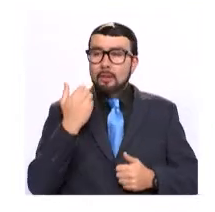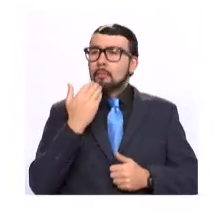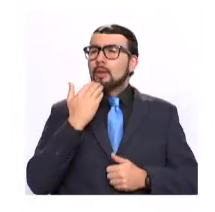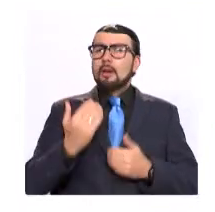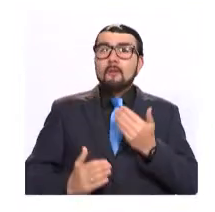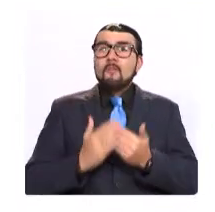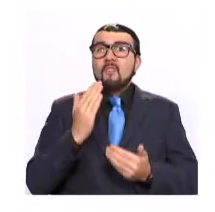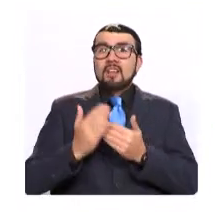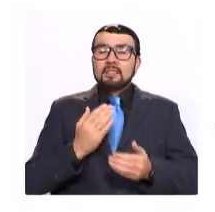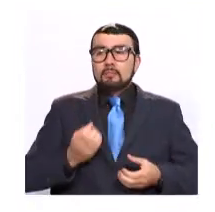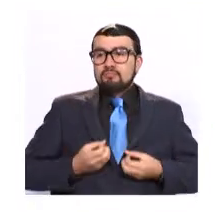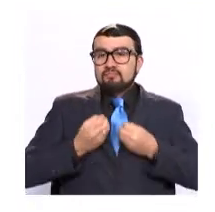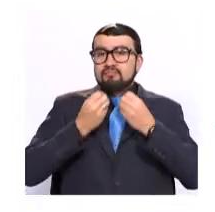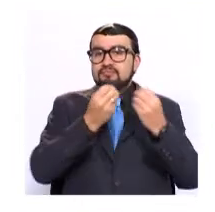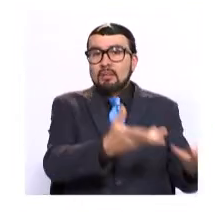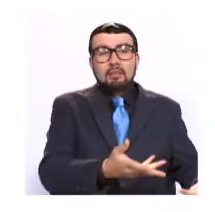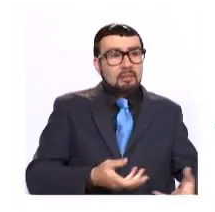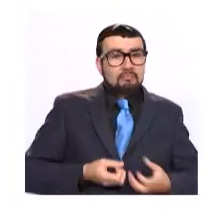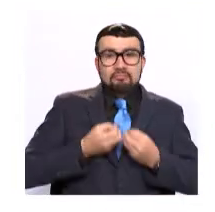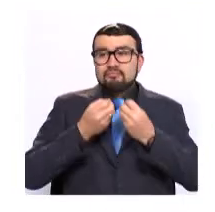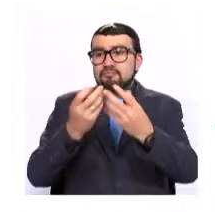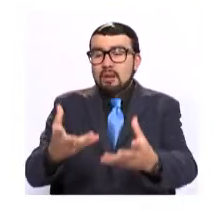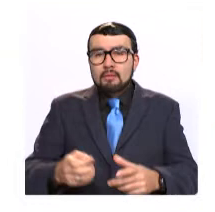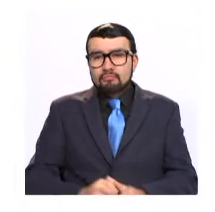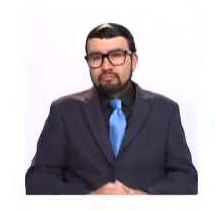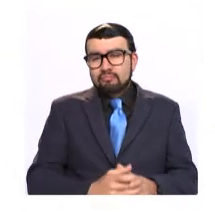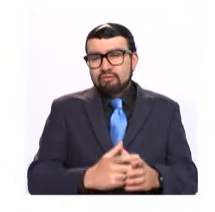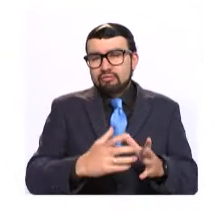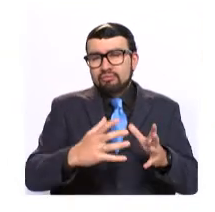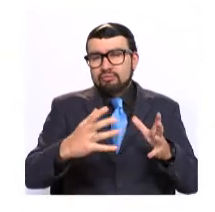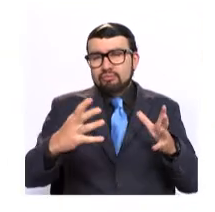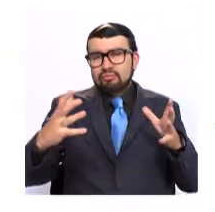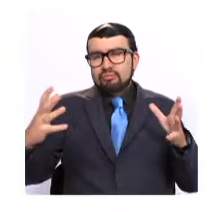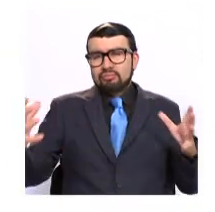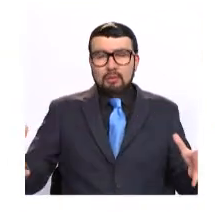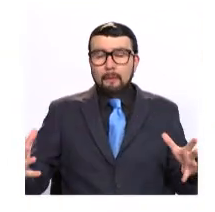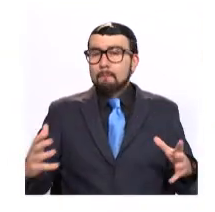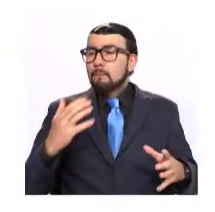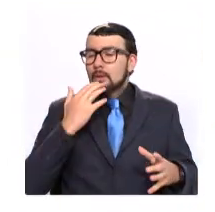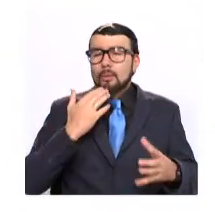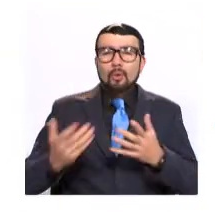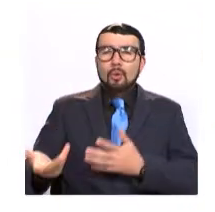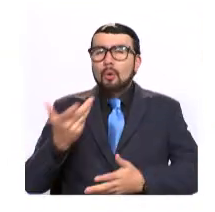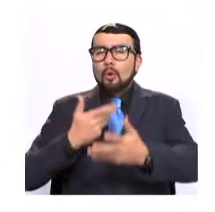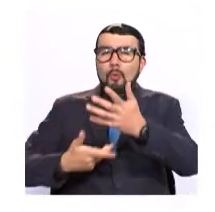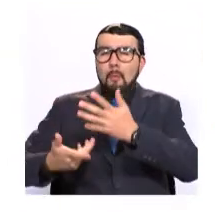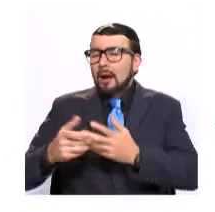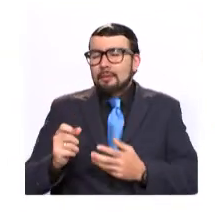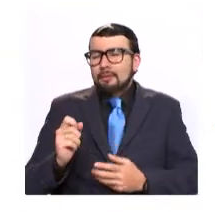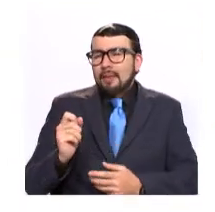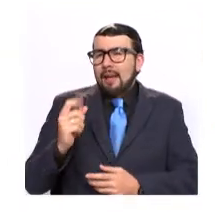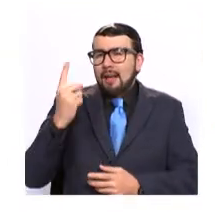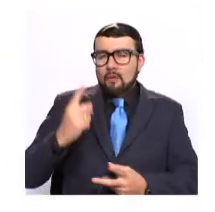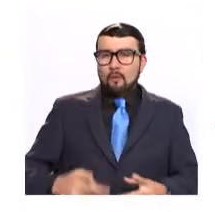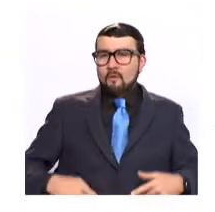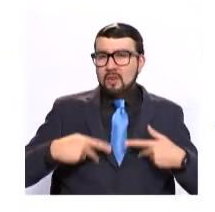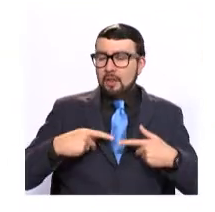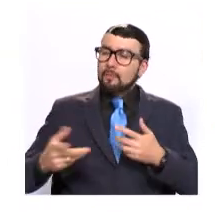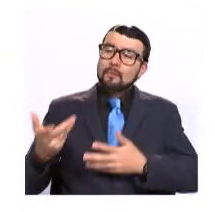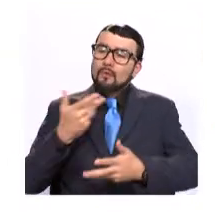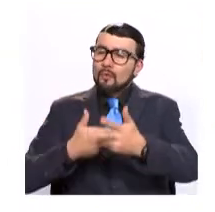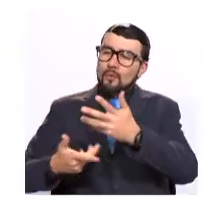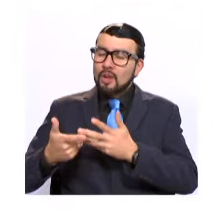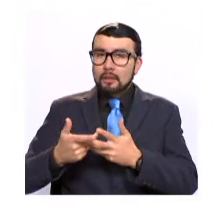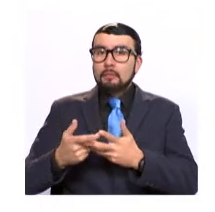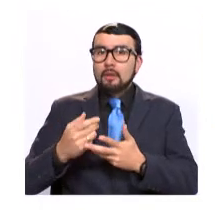sobre todo con las personas que se comparten en ciertas situaciones de la vida. Entonces,